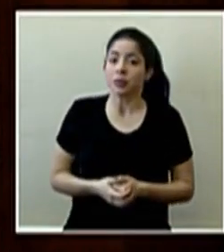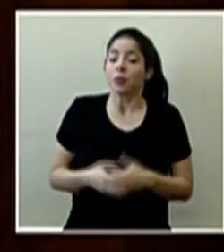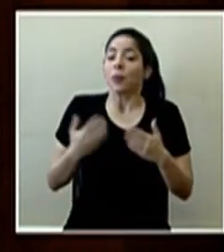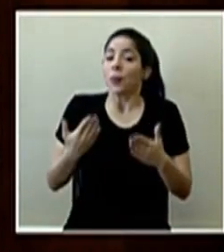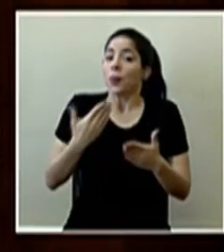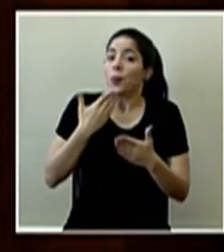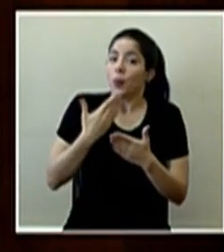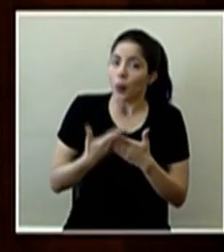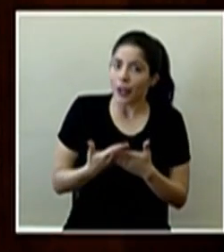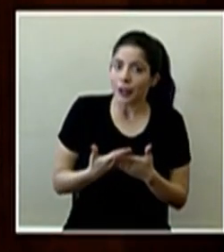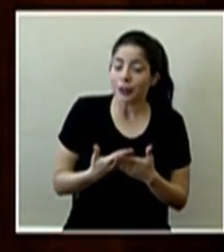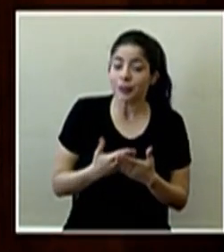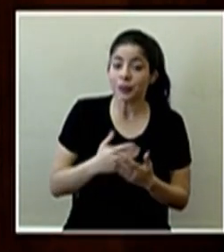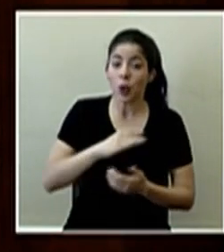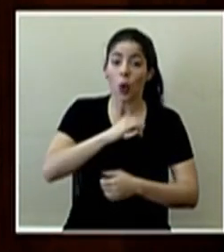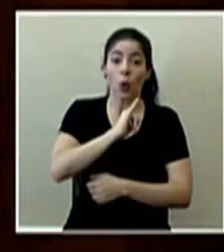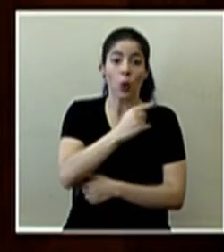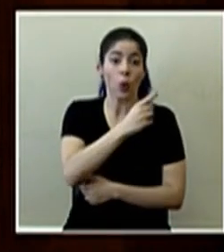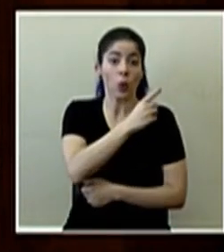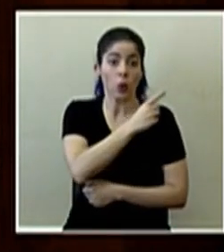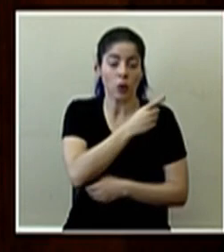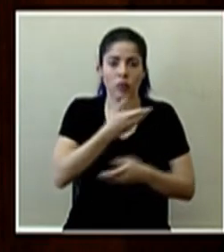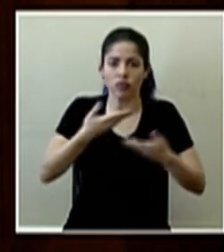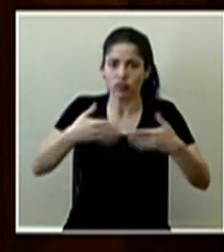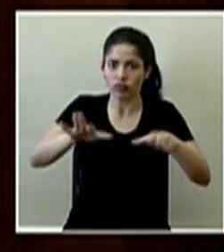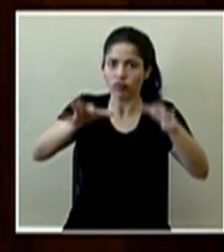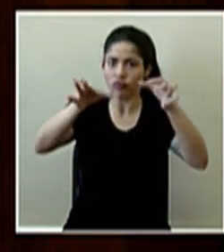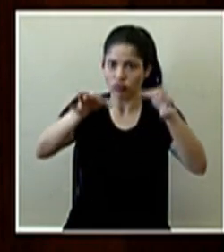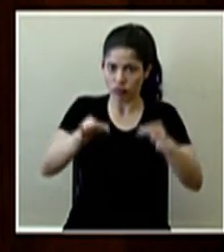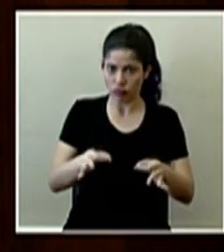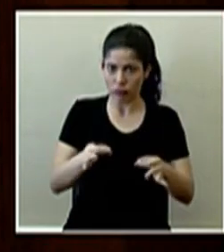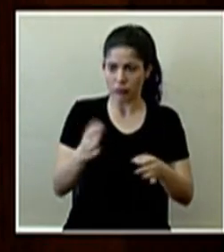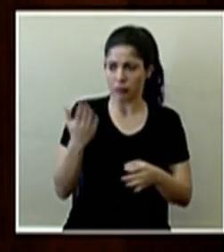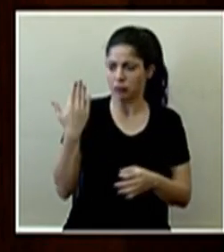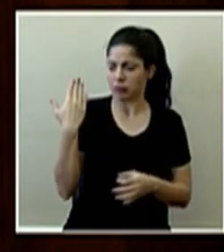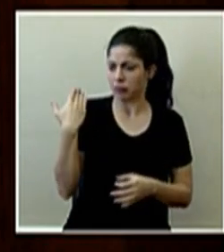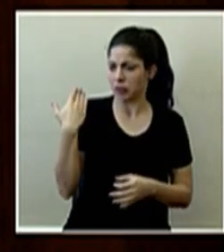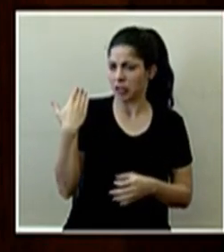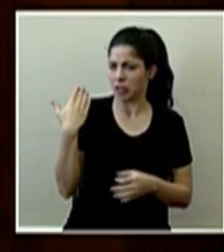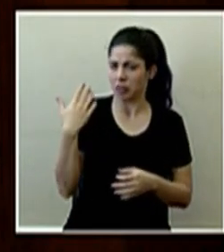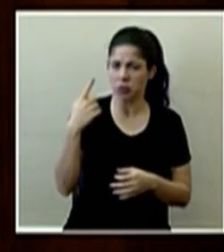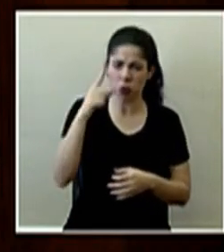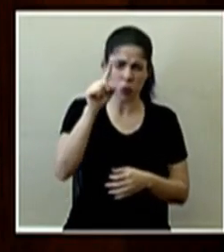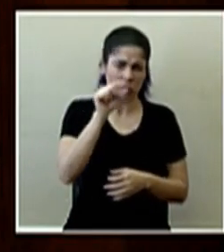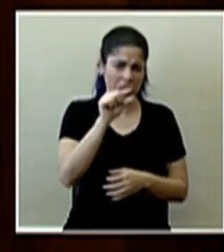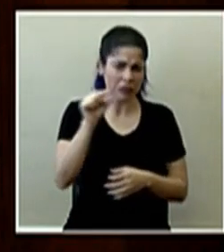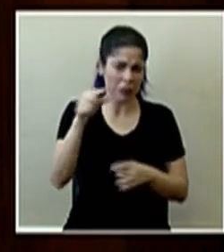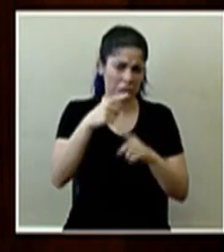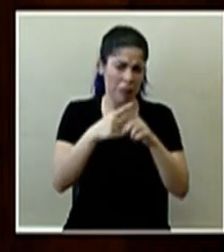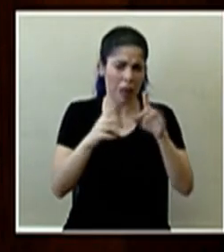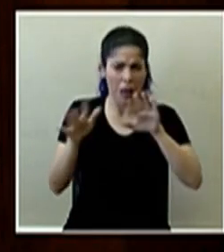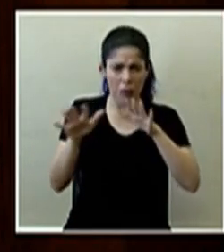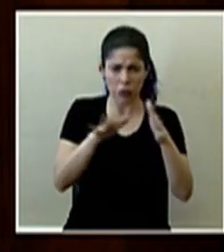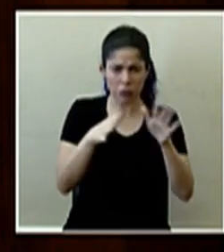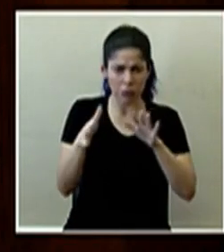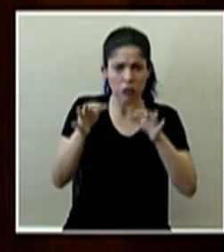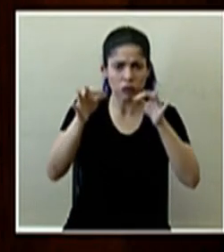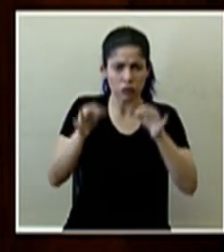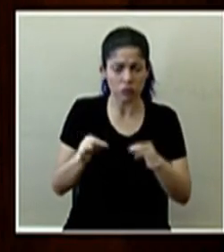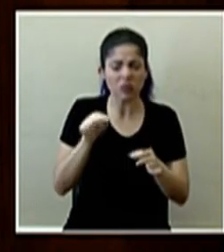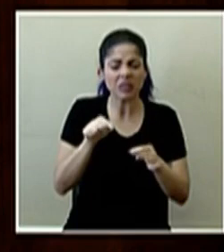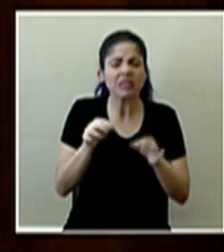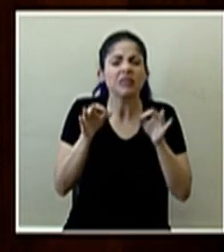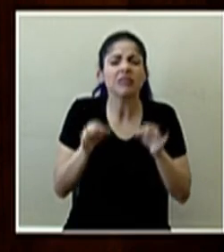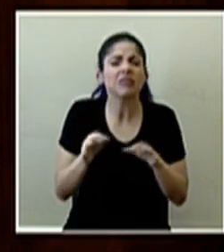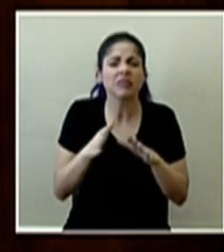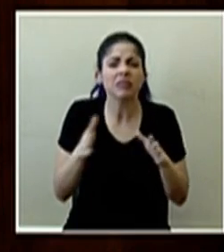Bueno, la Junta Directiva tomó una decisión hace semana y media más o menos, en la cual